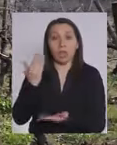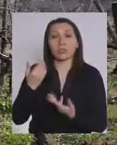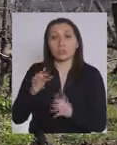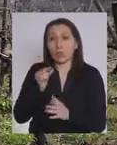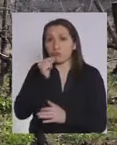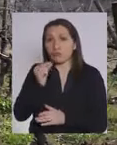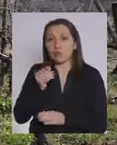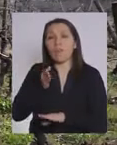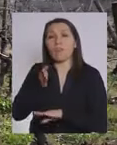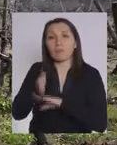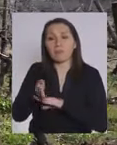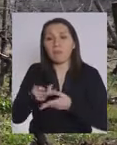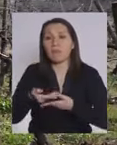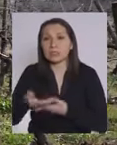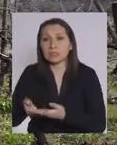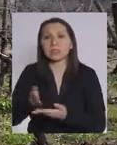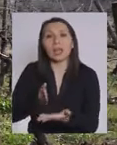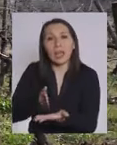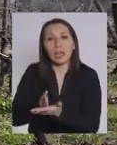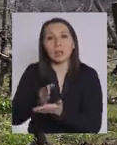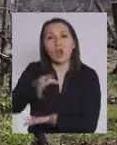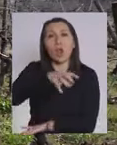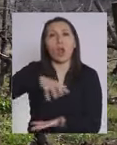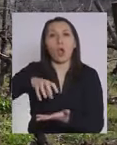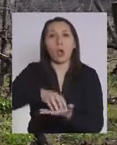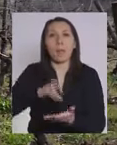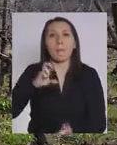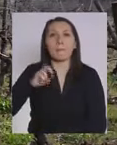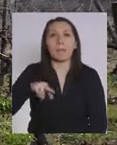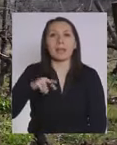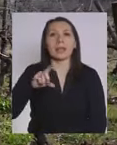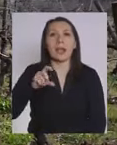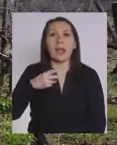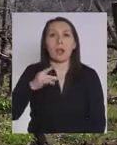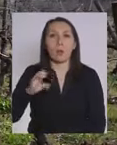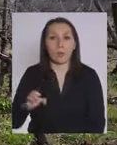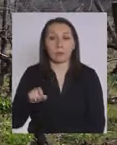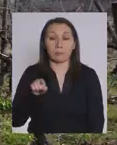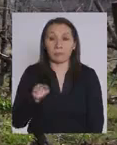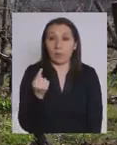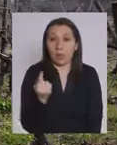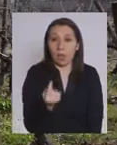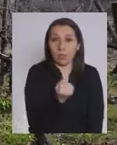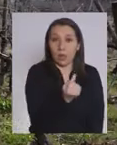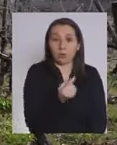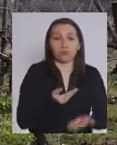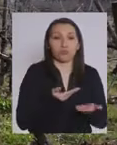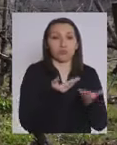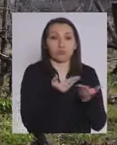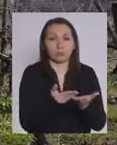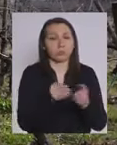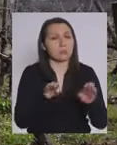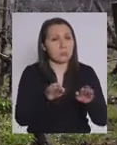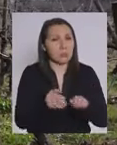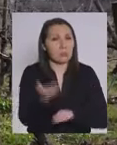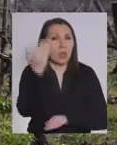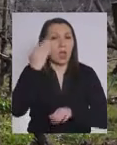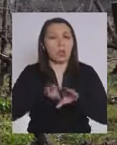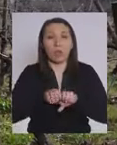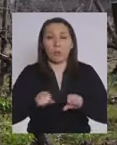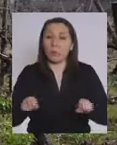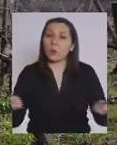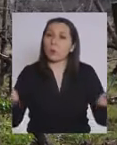visitar en su puesta en marcha de la comuna de pencahue cada uno se va a entregar como fue comprometido a